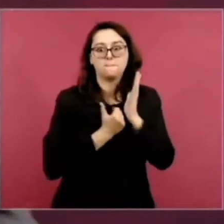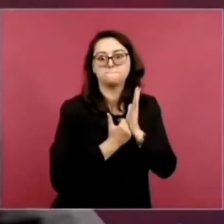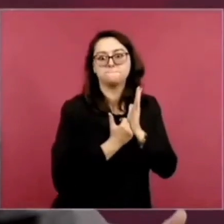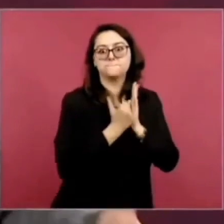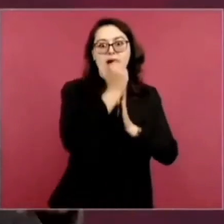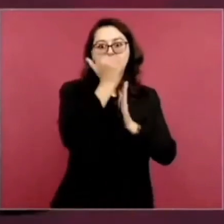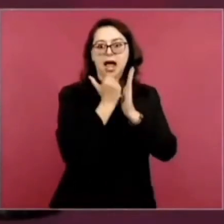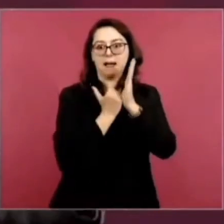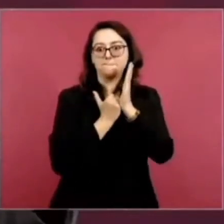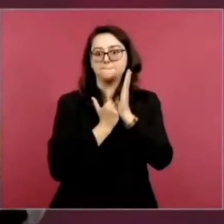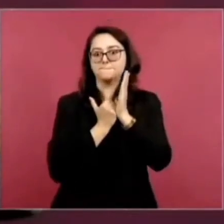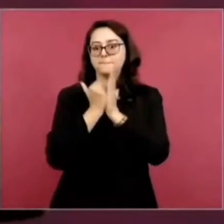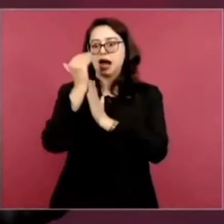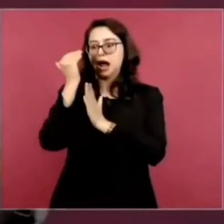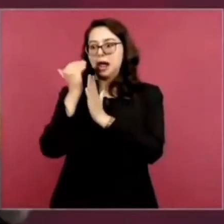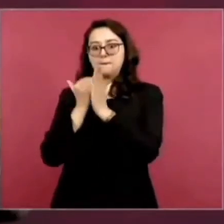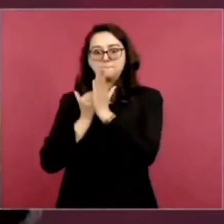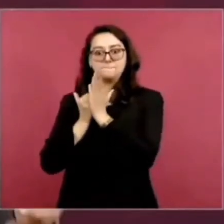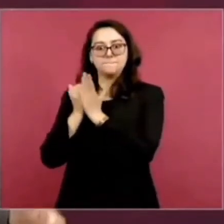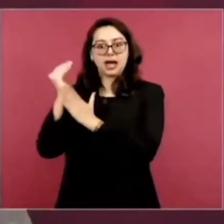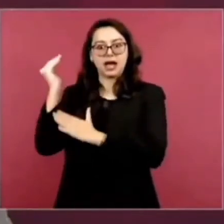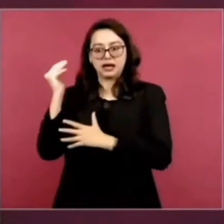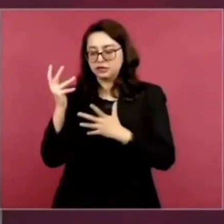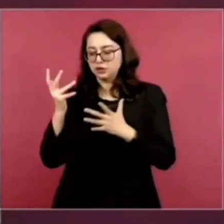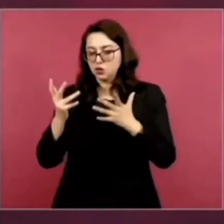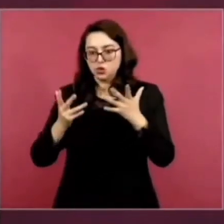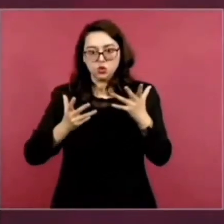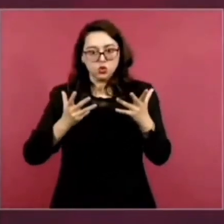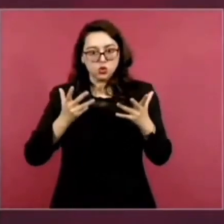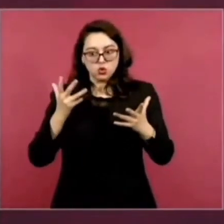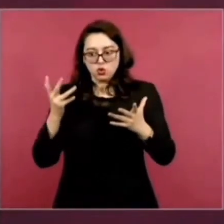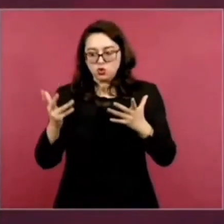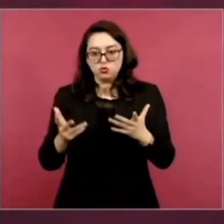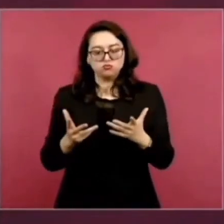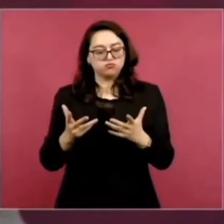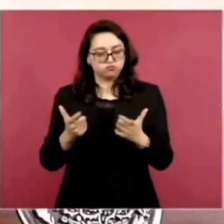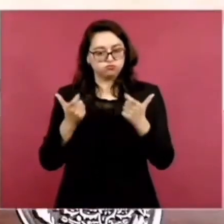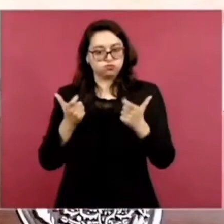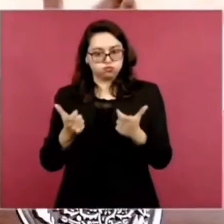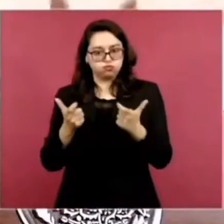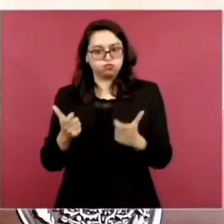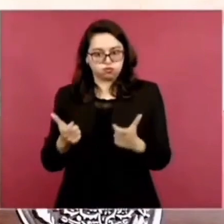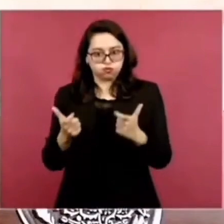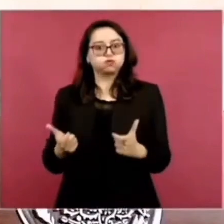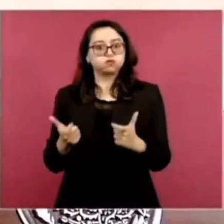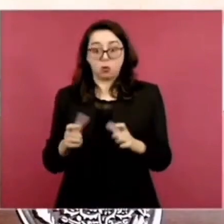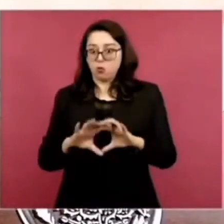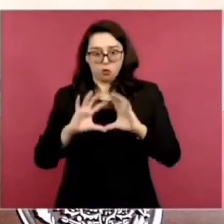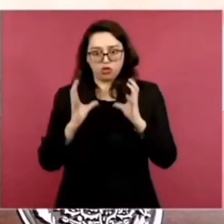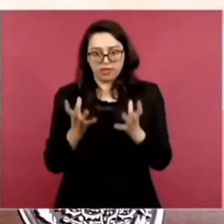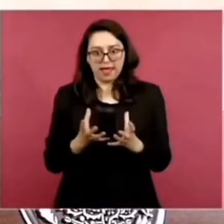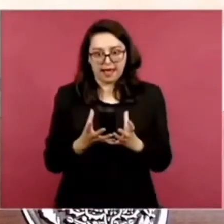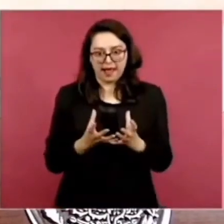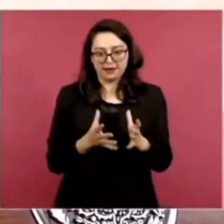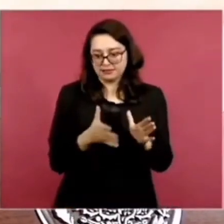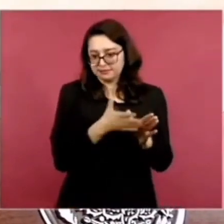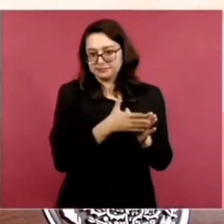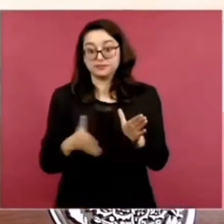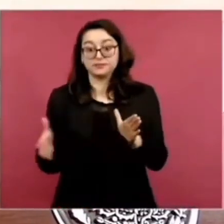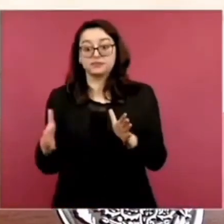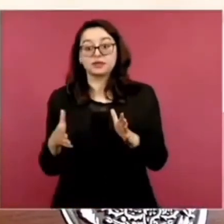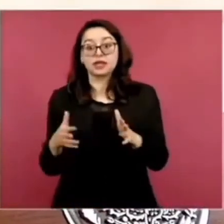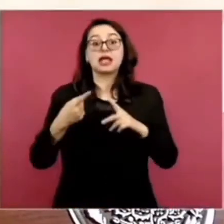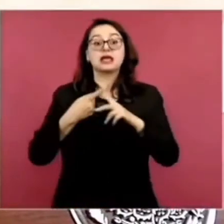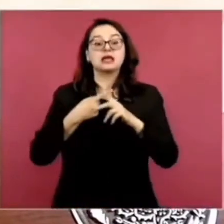y empiezan a demandarse materias primas, por ejemplo, el